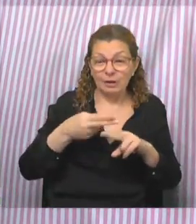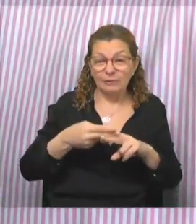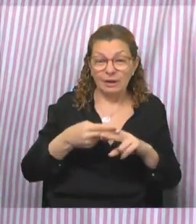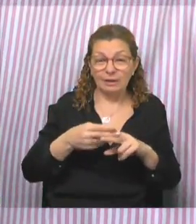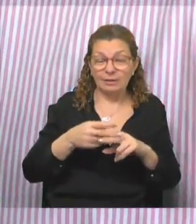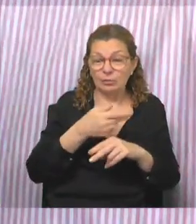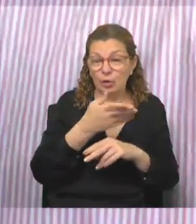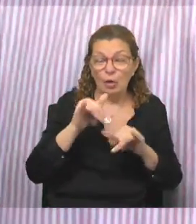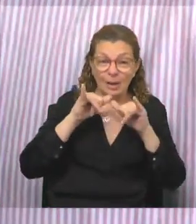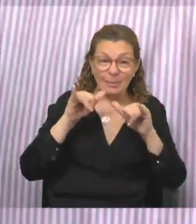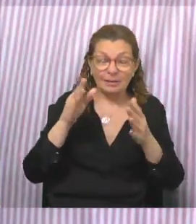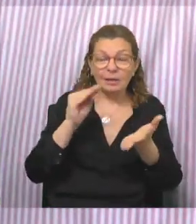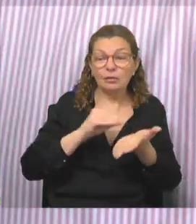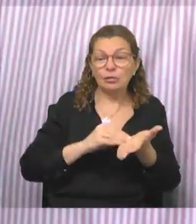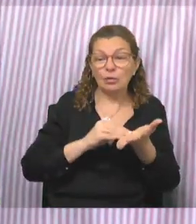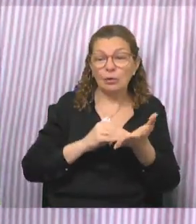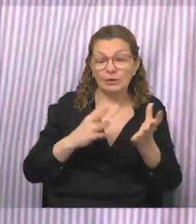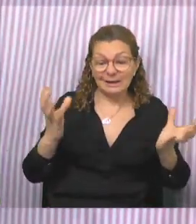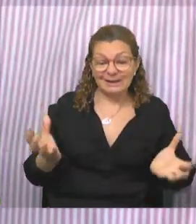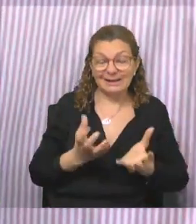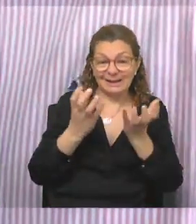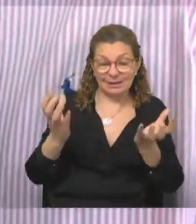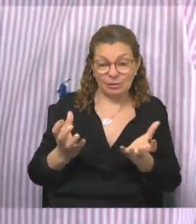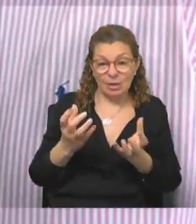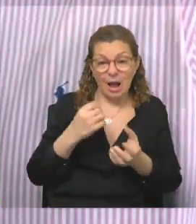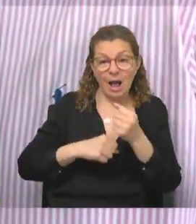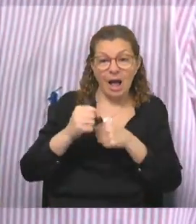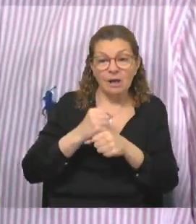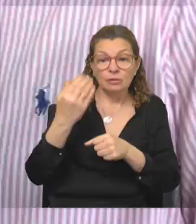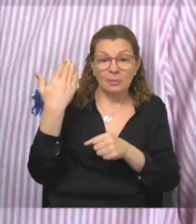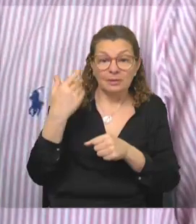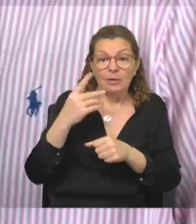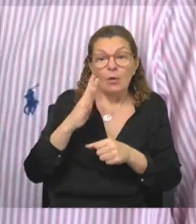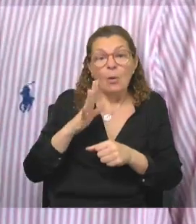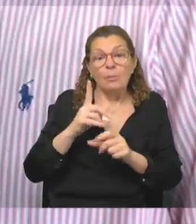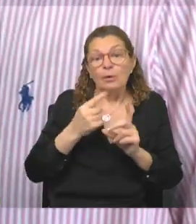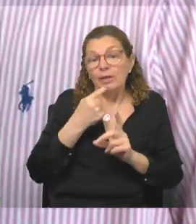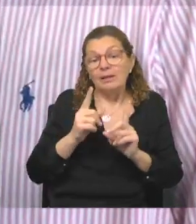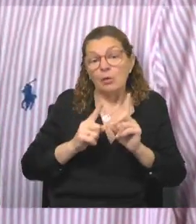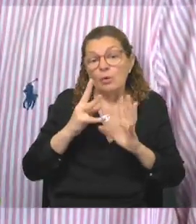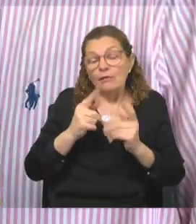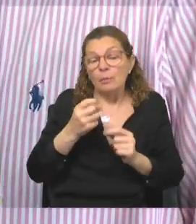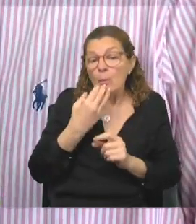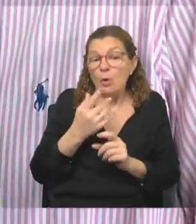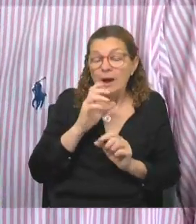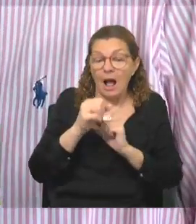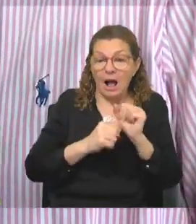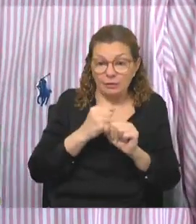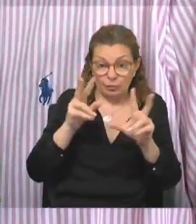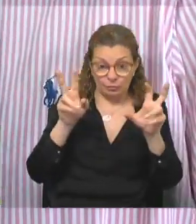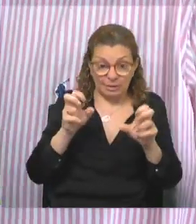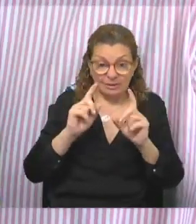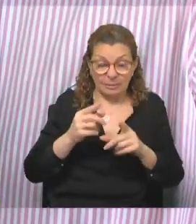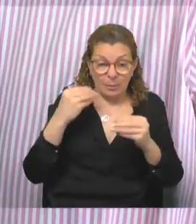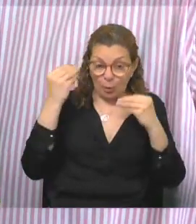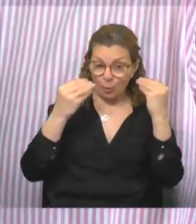público sobre sonbre incendios forestales el año pasado fue un buen año Por decirlo de alguna manera eh Pero bueno es un tema que que que